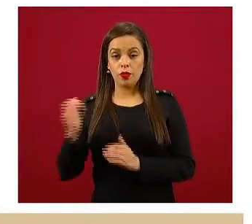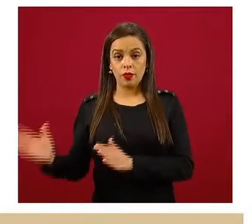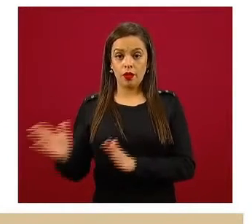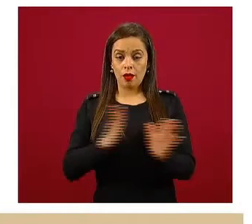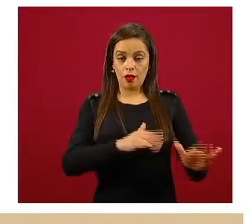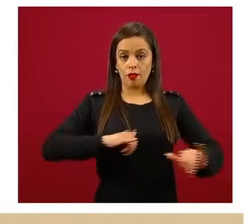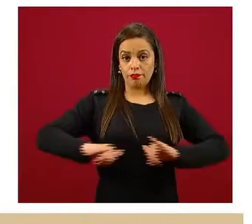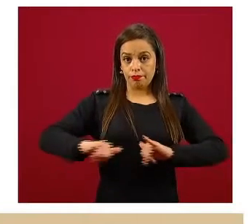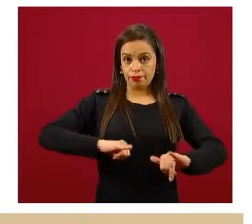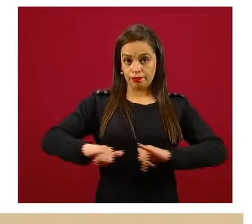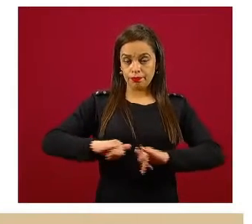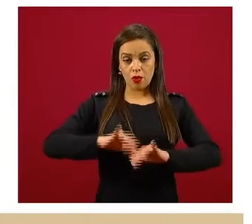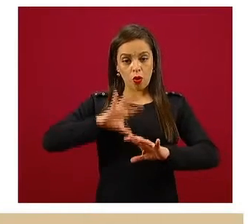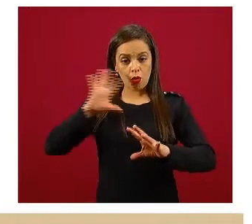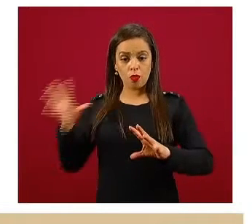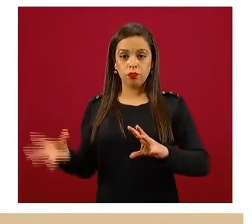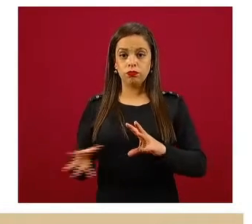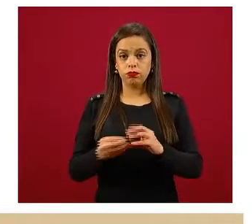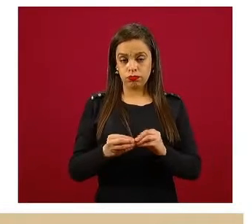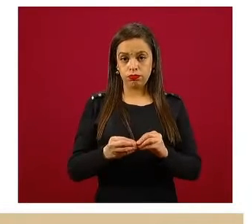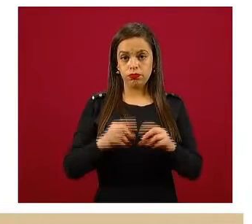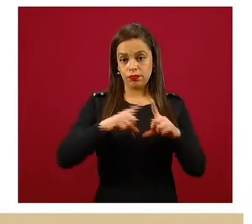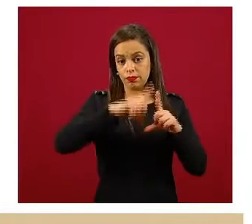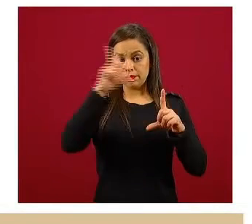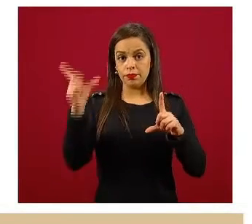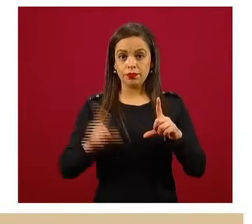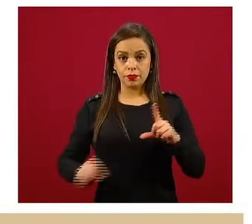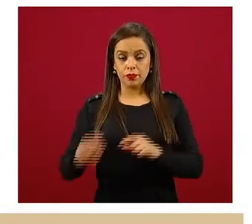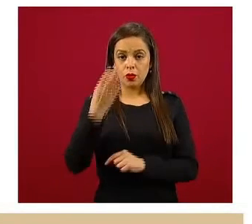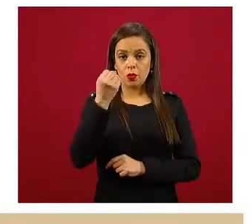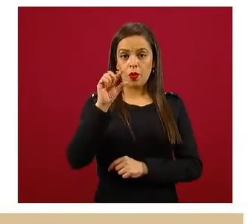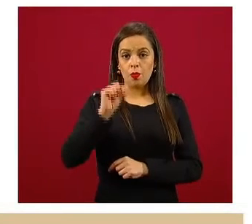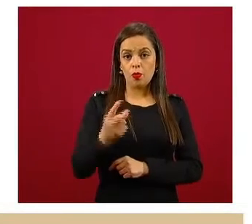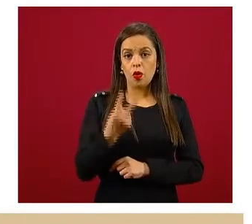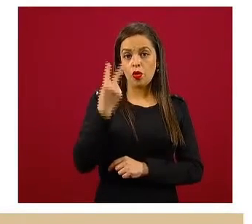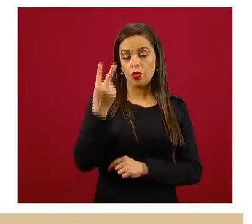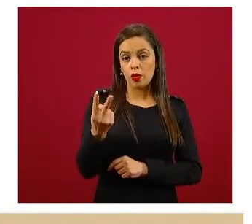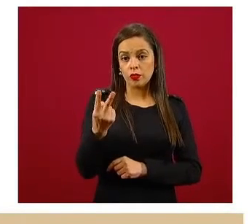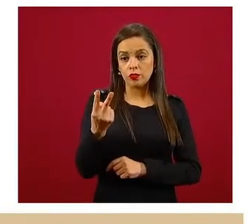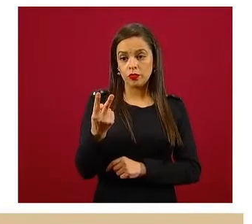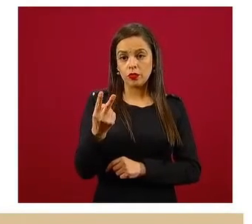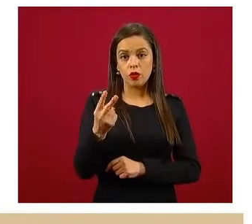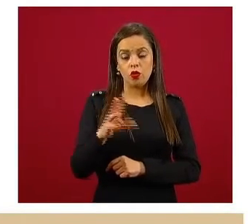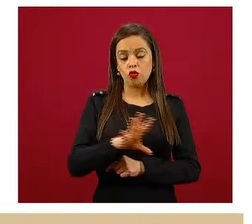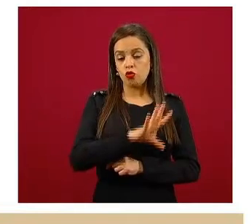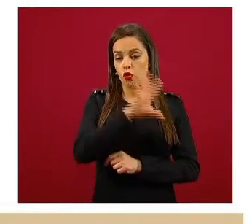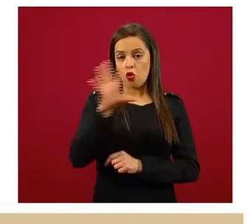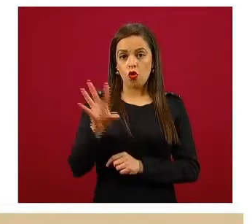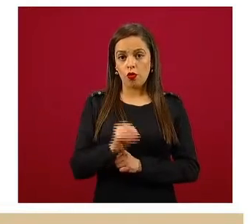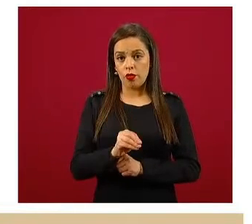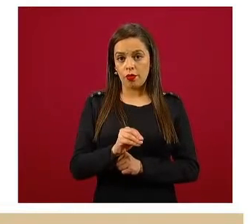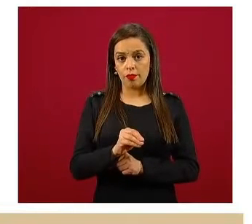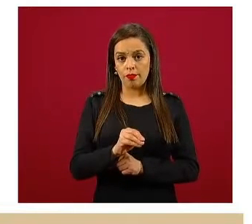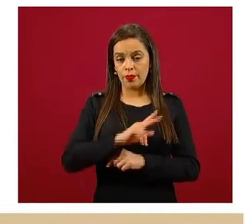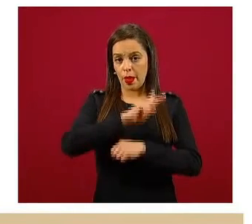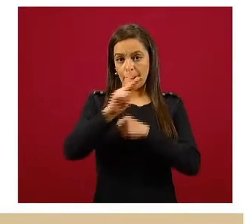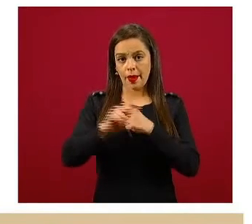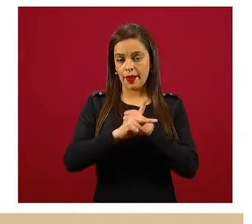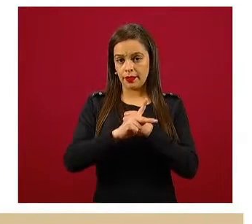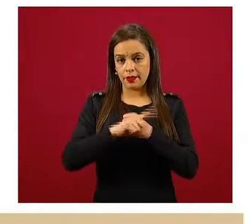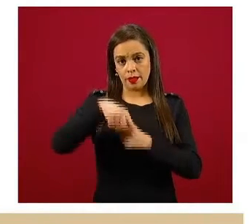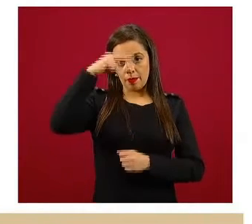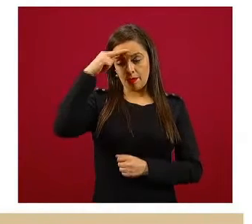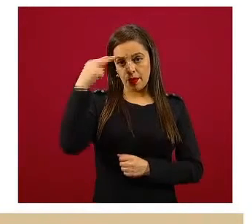incidencia acumulada de la epidemia activa, que sería 9.2 para todo el nivel nacional. Esto